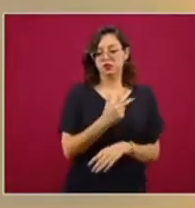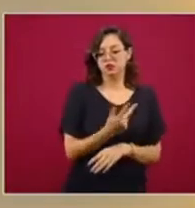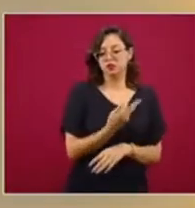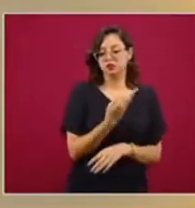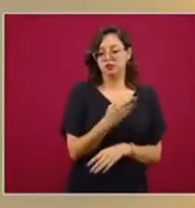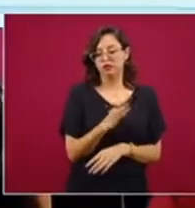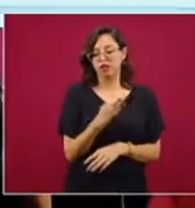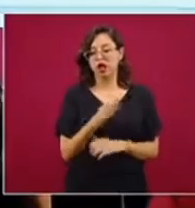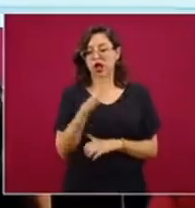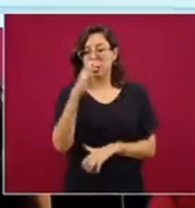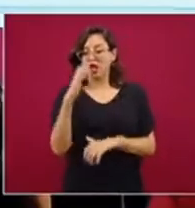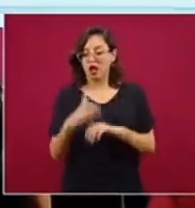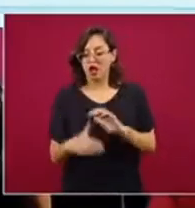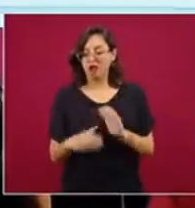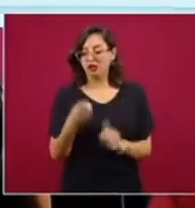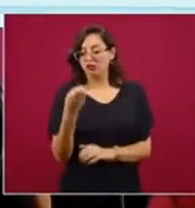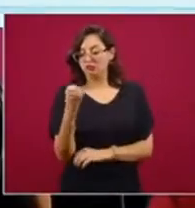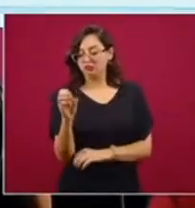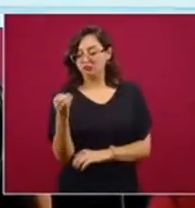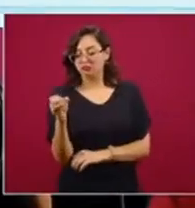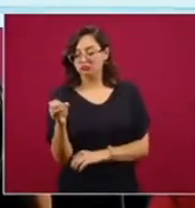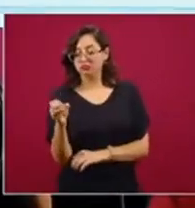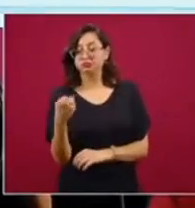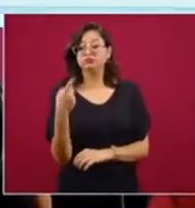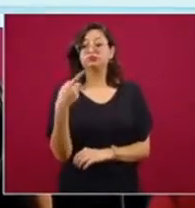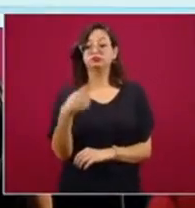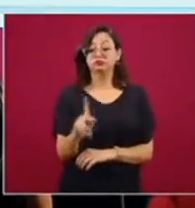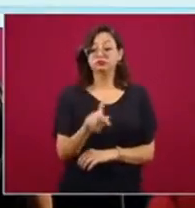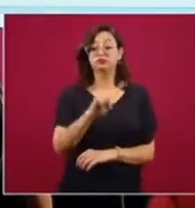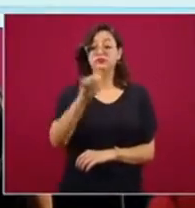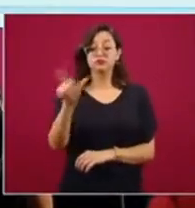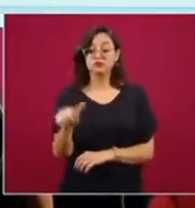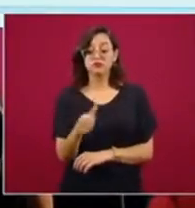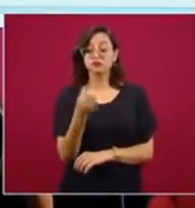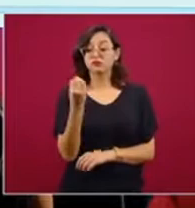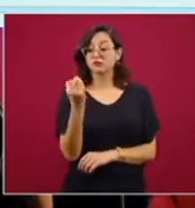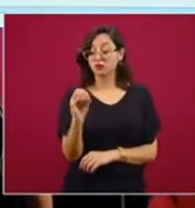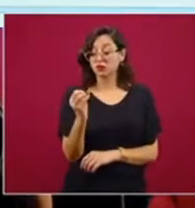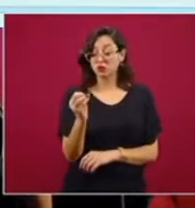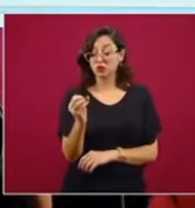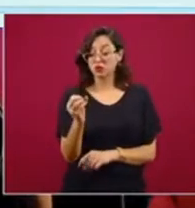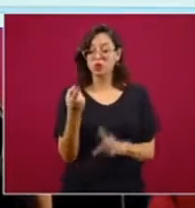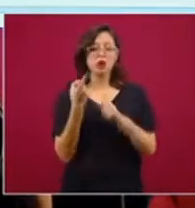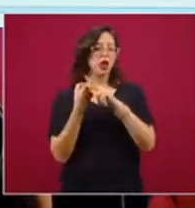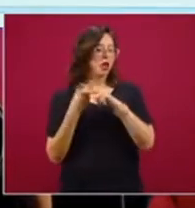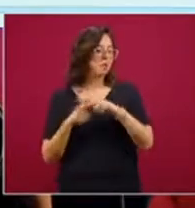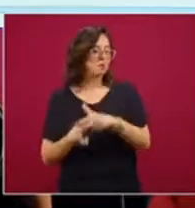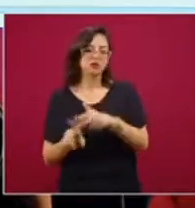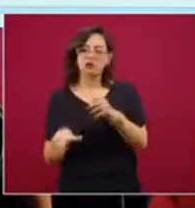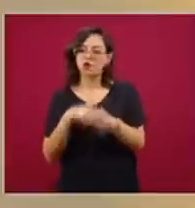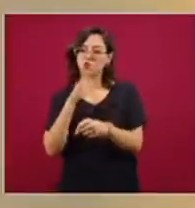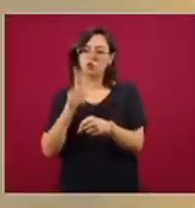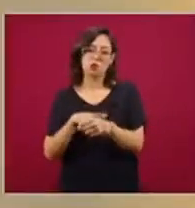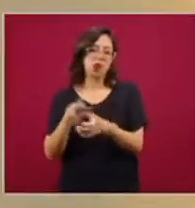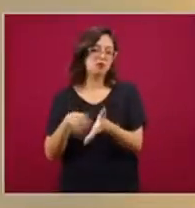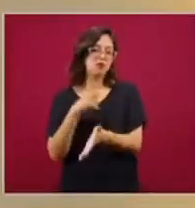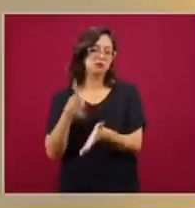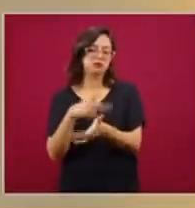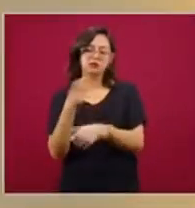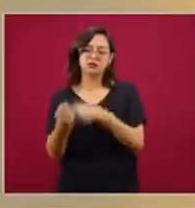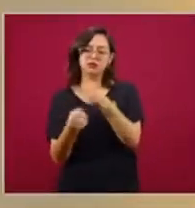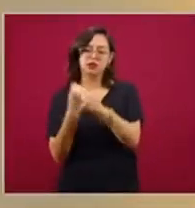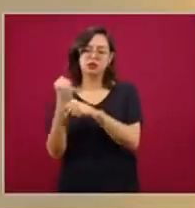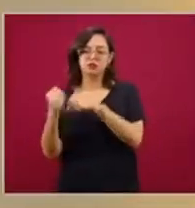y posiblemente terminará en octubre. Pero en octubre viene la temporada anual de influenza